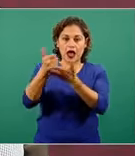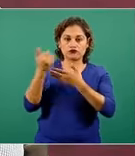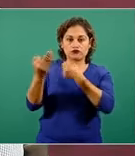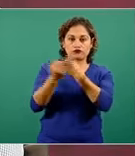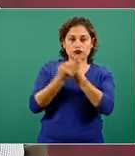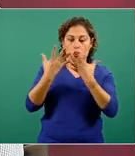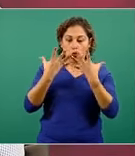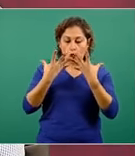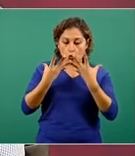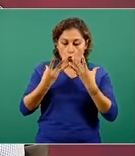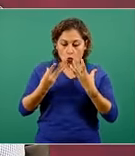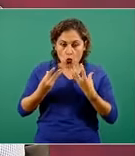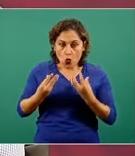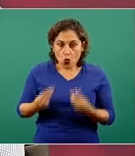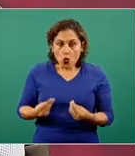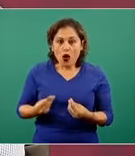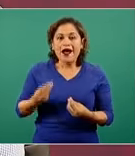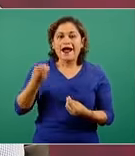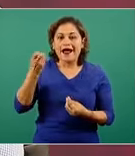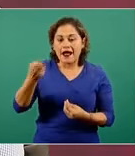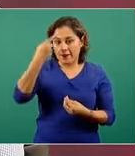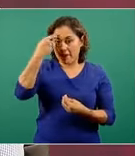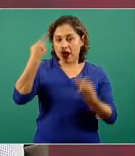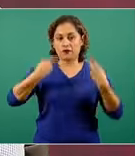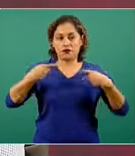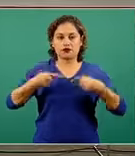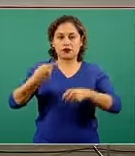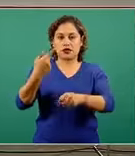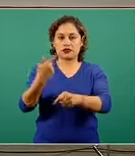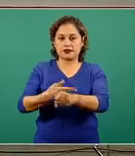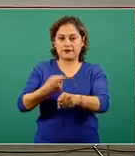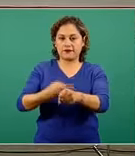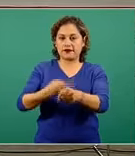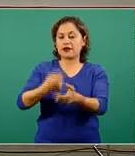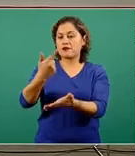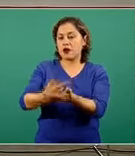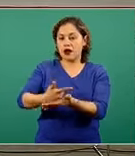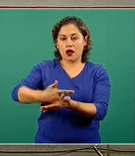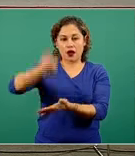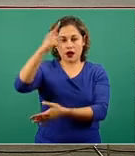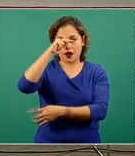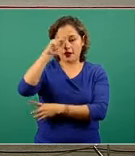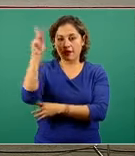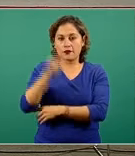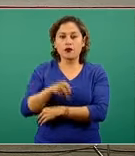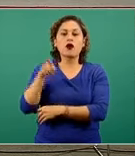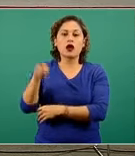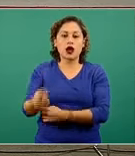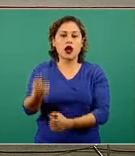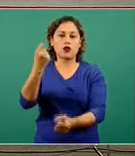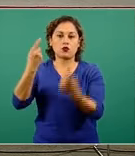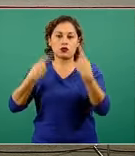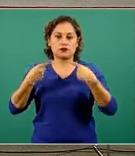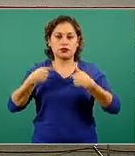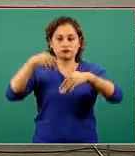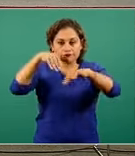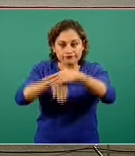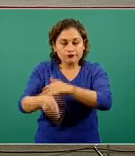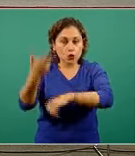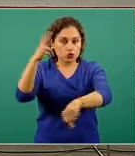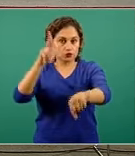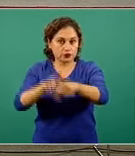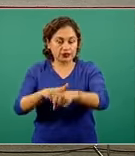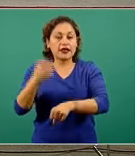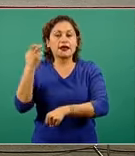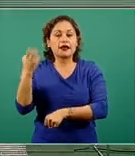utilidad en el paciente grave, es decir, en aquel paciente que presentó complicaciones, que se encuentra hospitalizado y en donde este